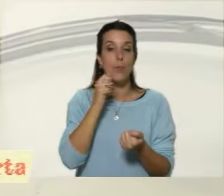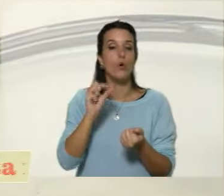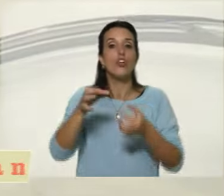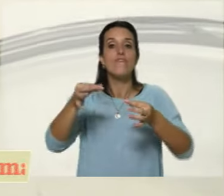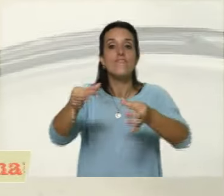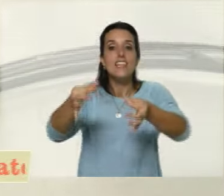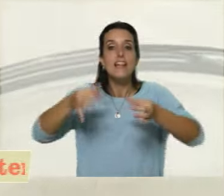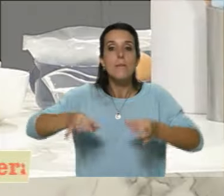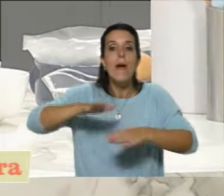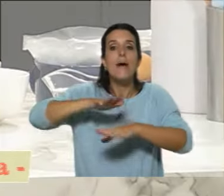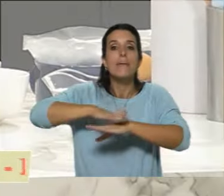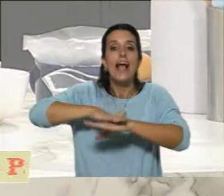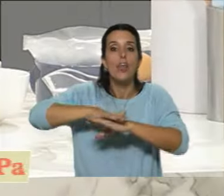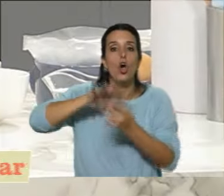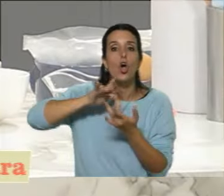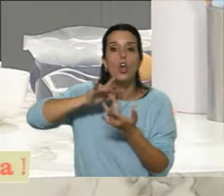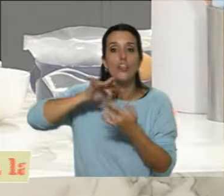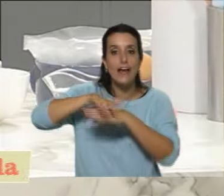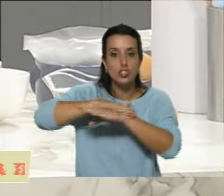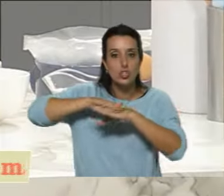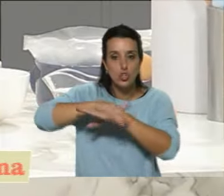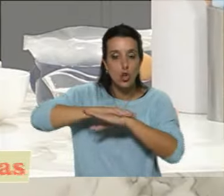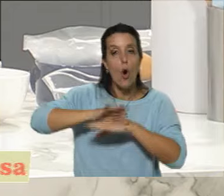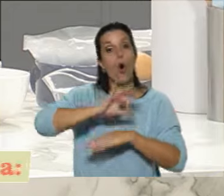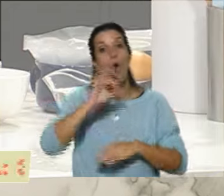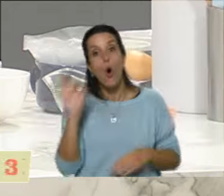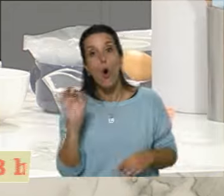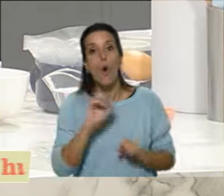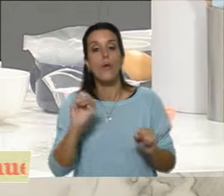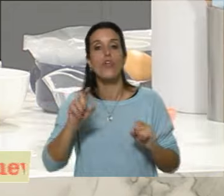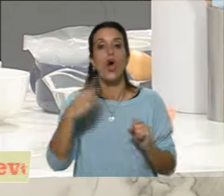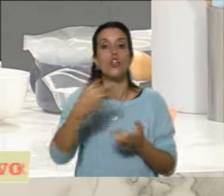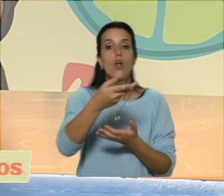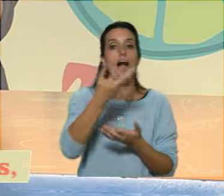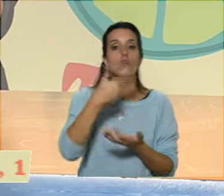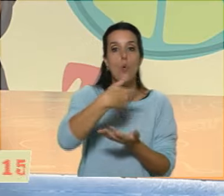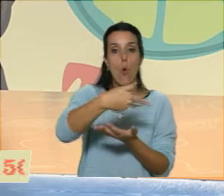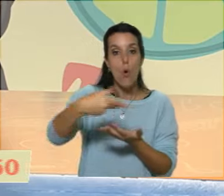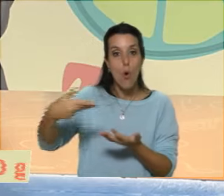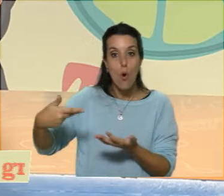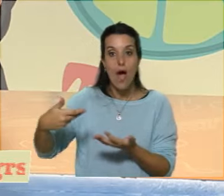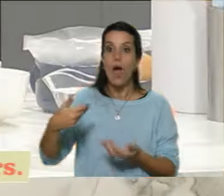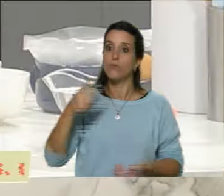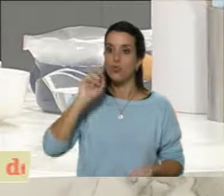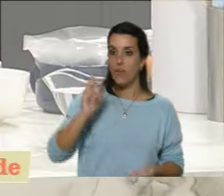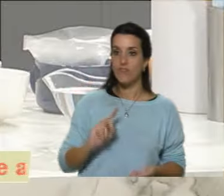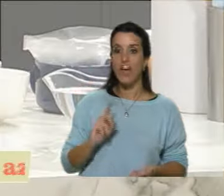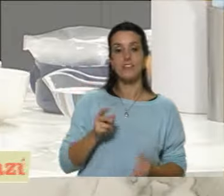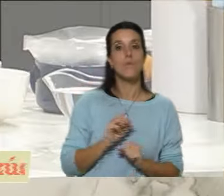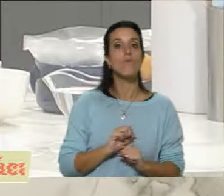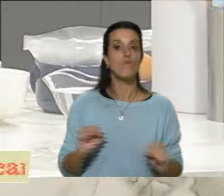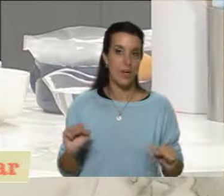tenés que cubrir con film para que bien no te haga esa cascarita. Si no, otra opción, ¿sabés qué tenés? Es espolvorearla con azúcar. Ah, mira, no sabía eso. Eso también te